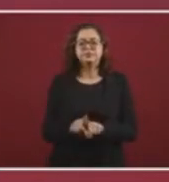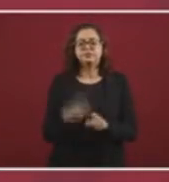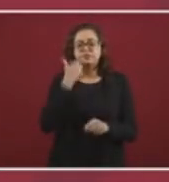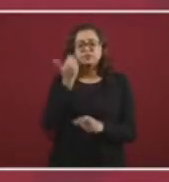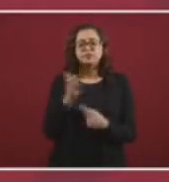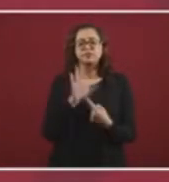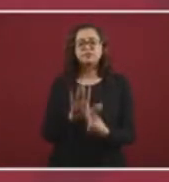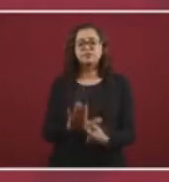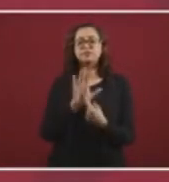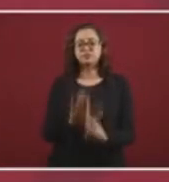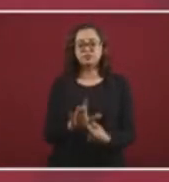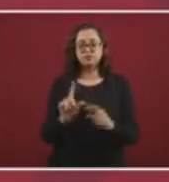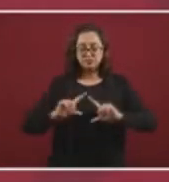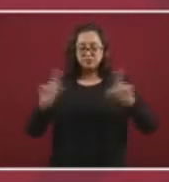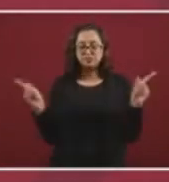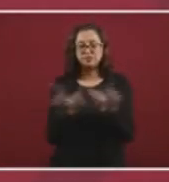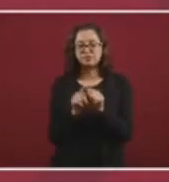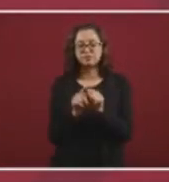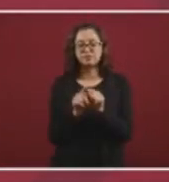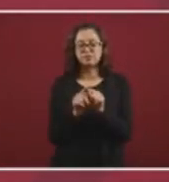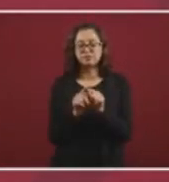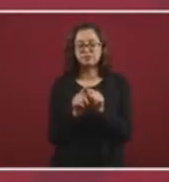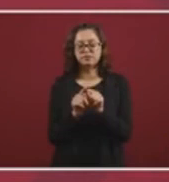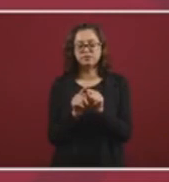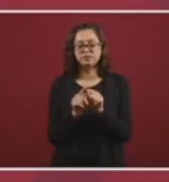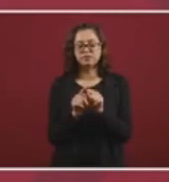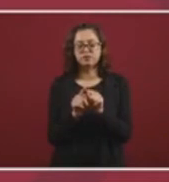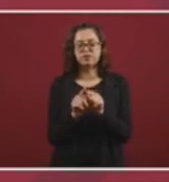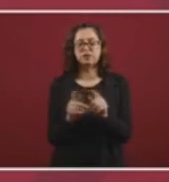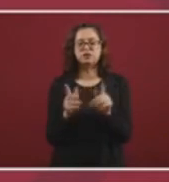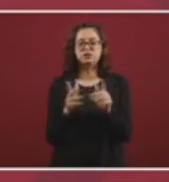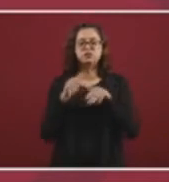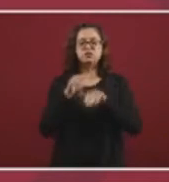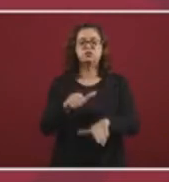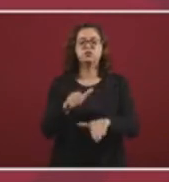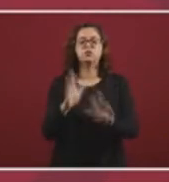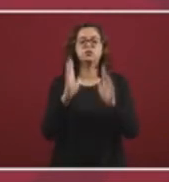mostrarles algo breve de cómo ya